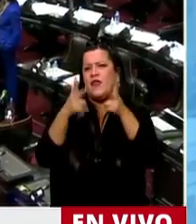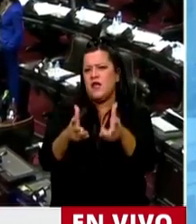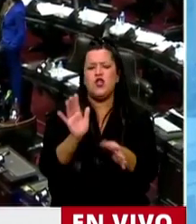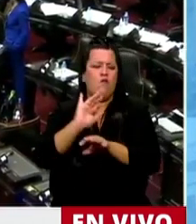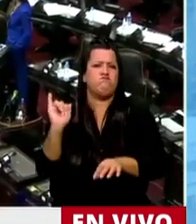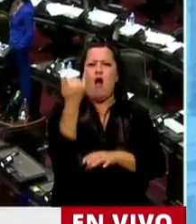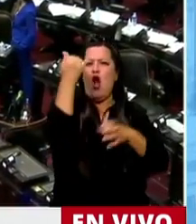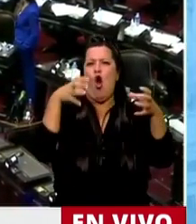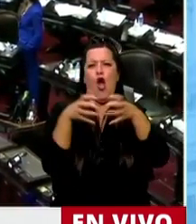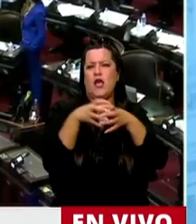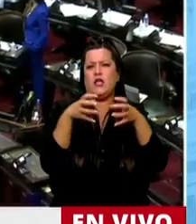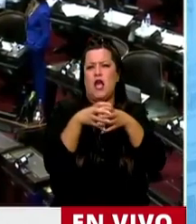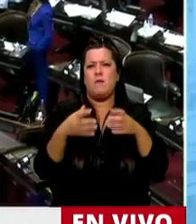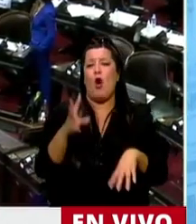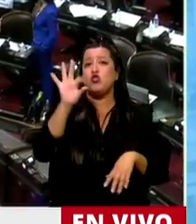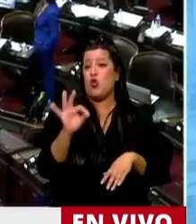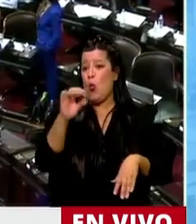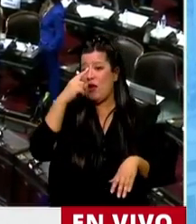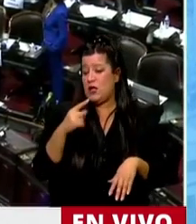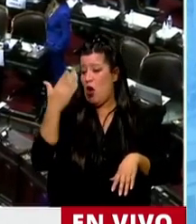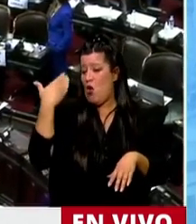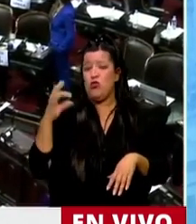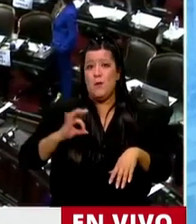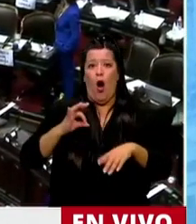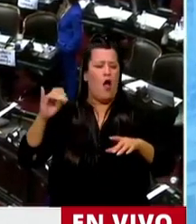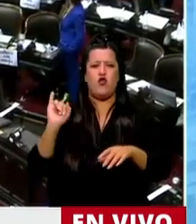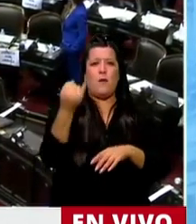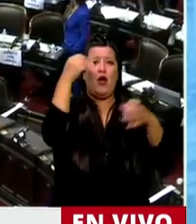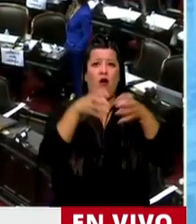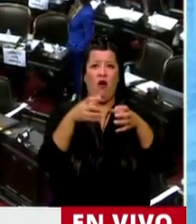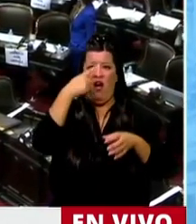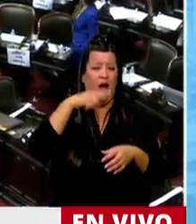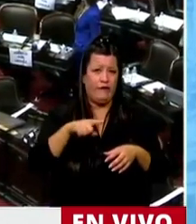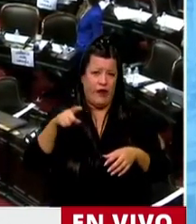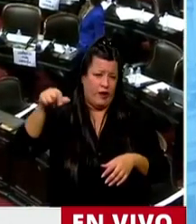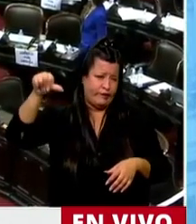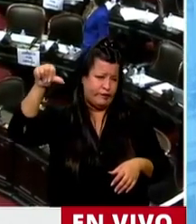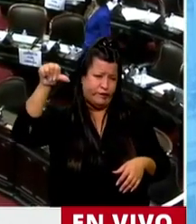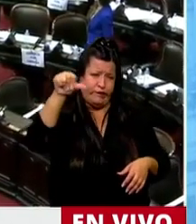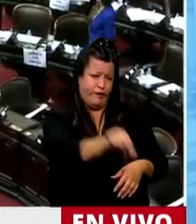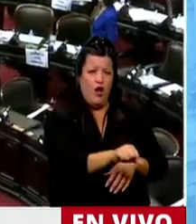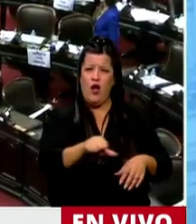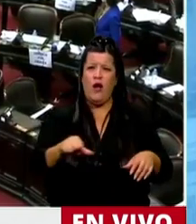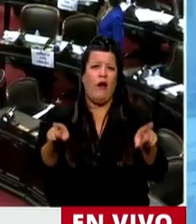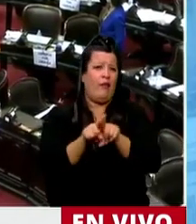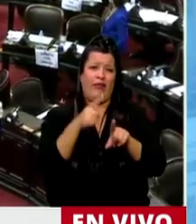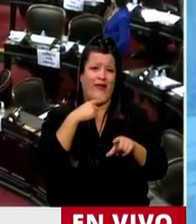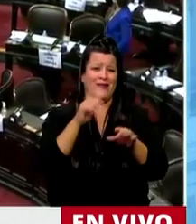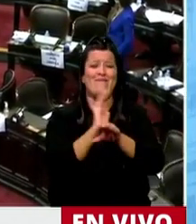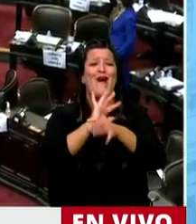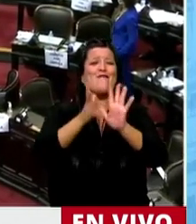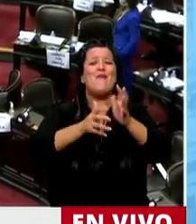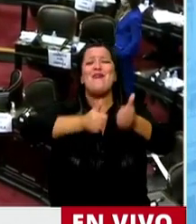mejor equipo de los últimos 50 años, y se fueron a la B, muchachos, como nos suelen decir, se fueron a la